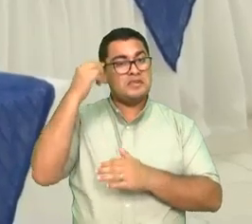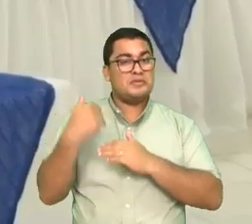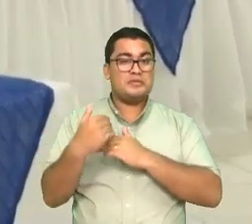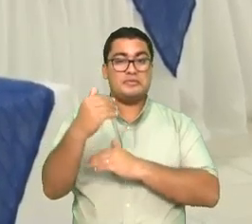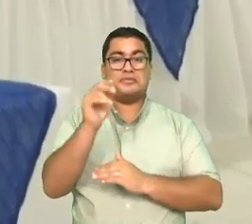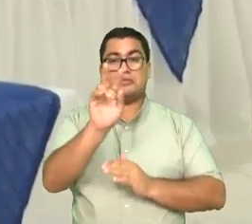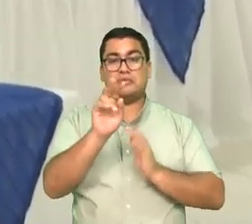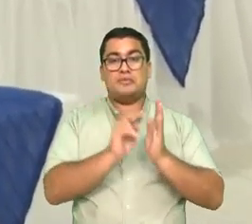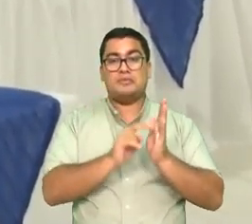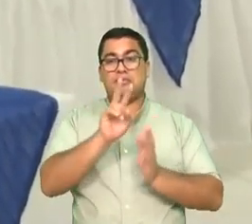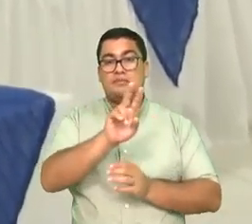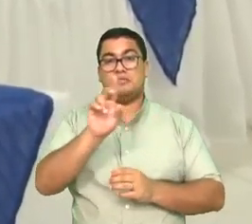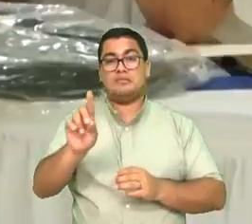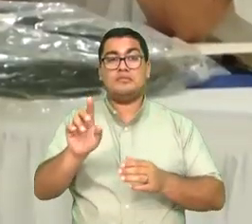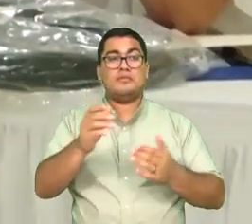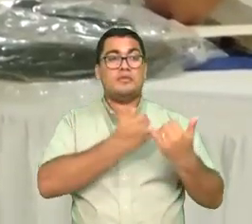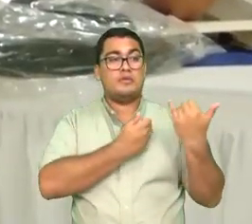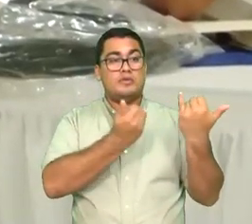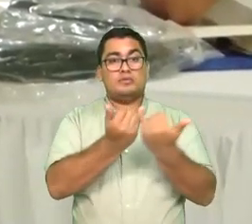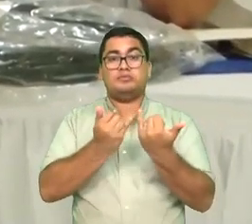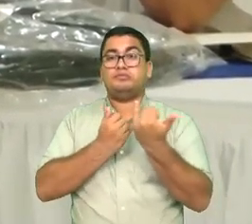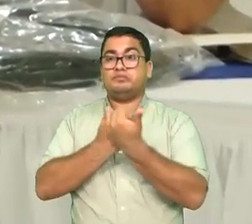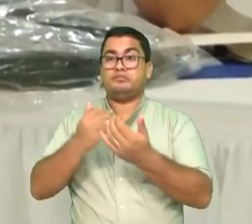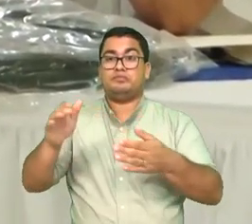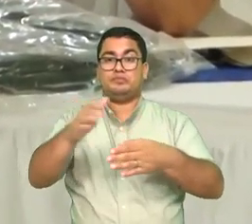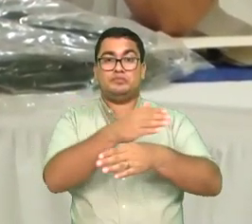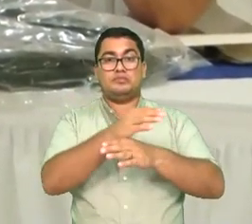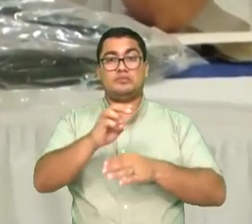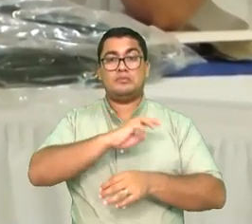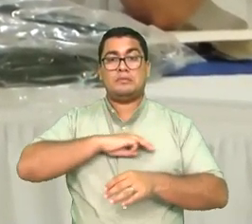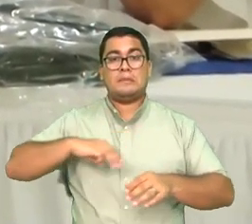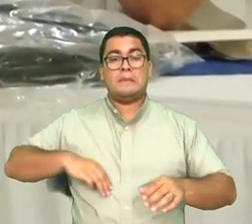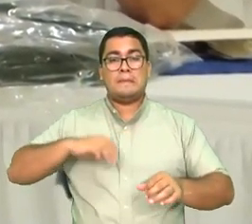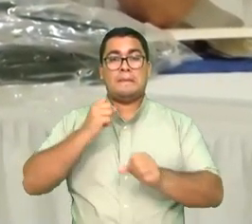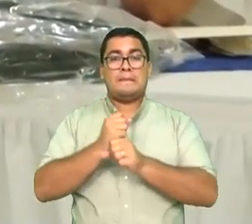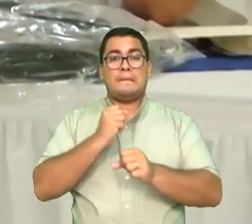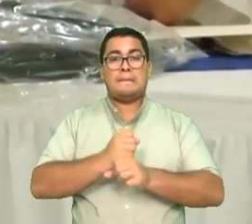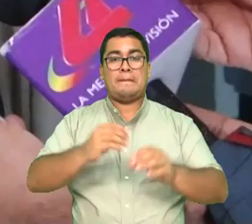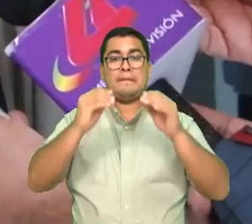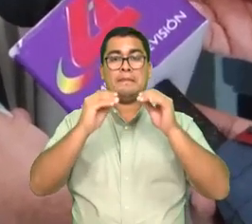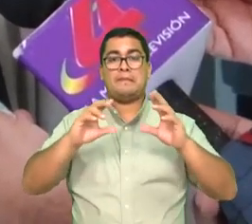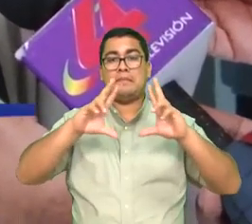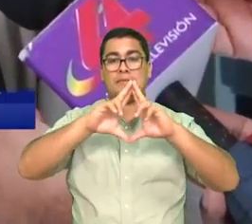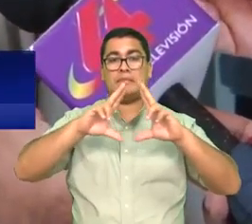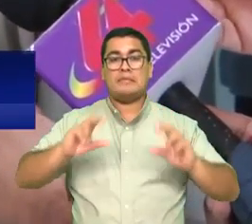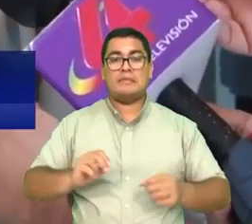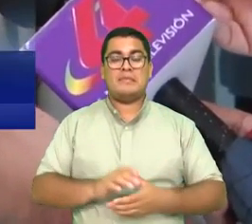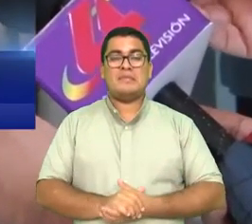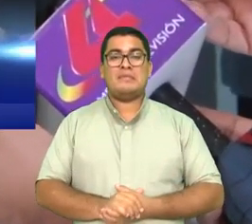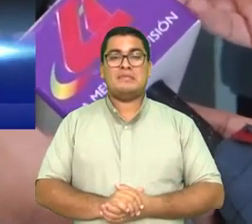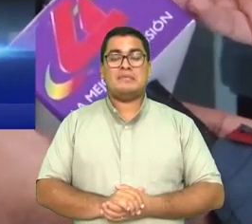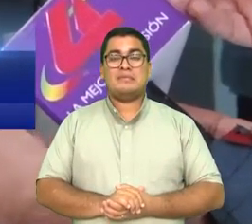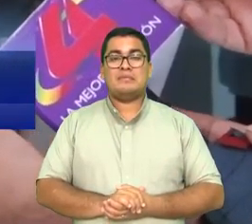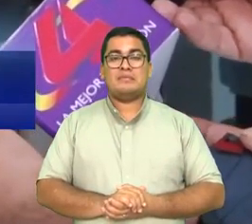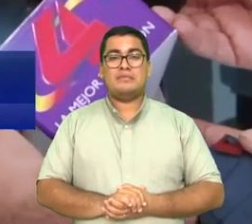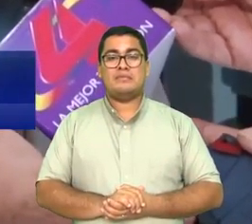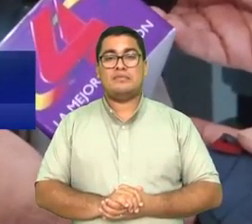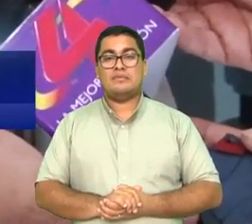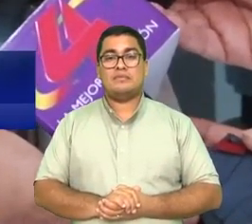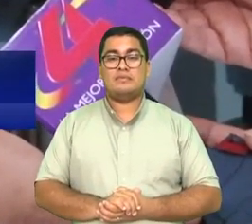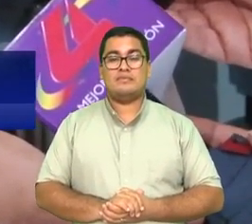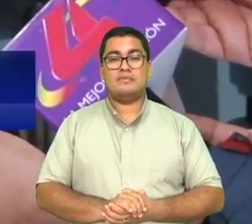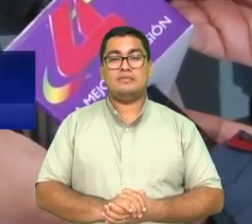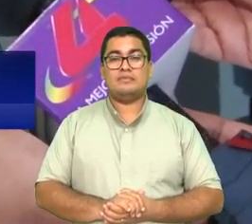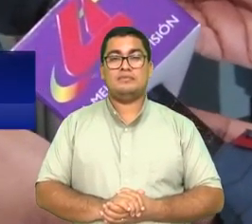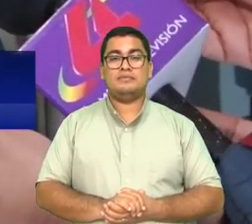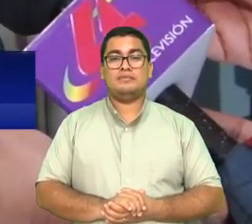2021, entidades y ministerios relacionados al quehacer educativo de nuestro país. Dentro de los aspectos que más nos acercamos aquí es que